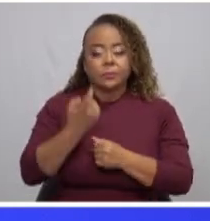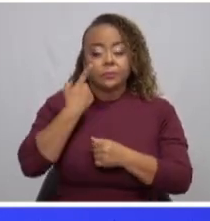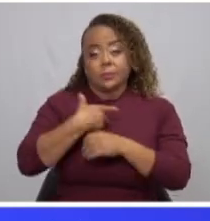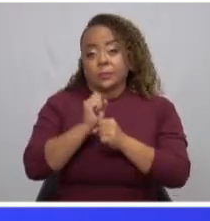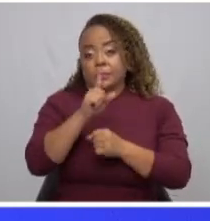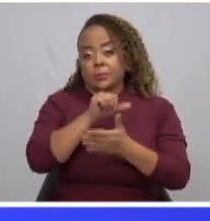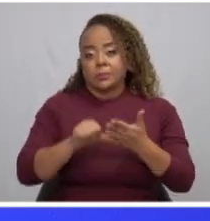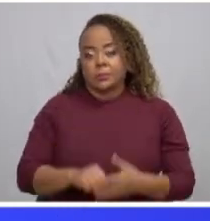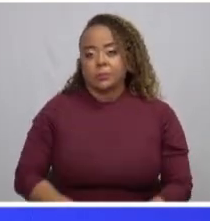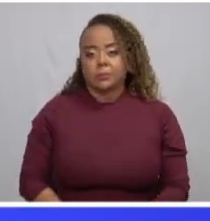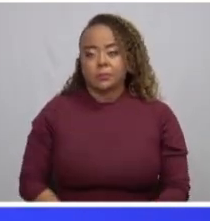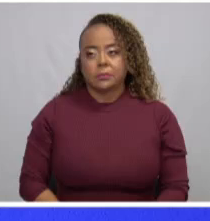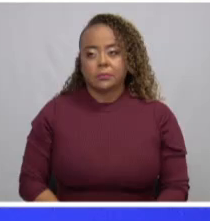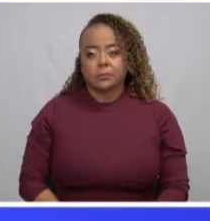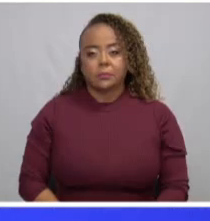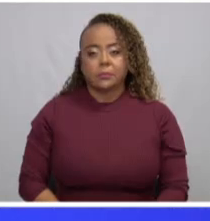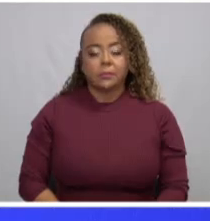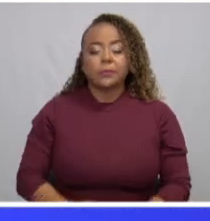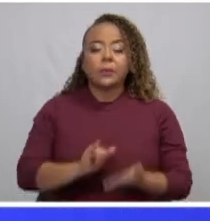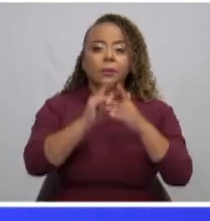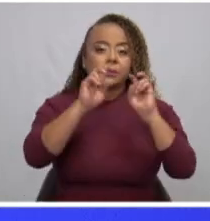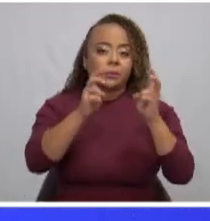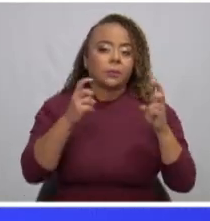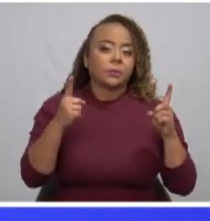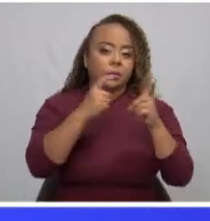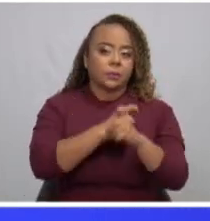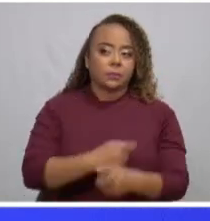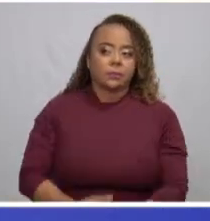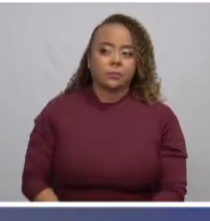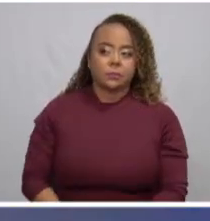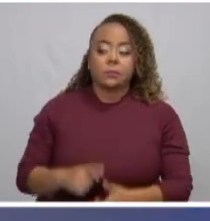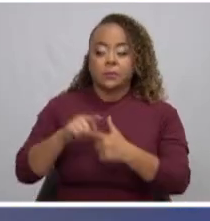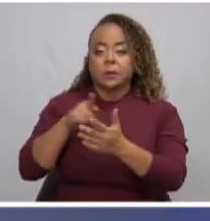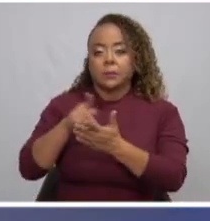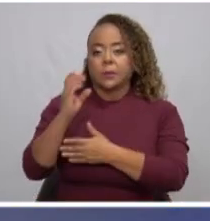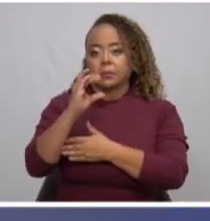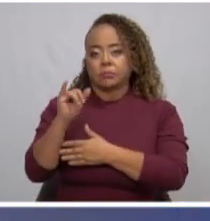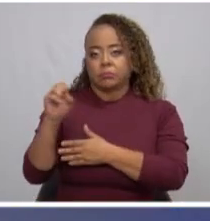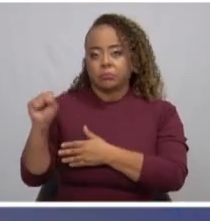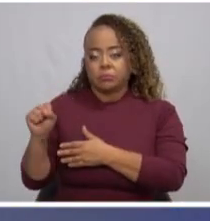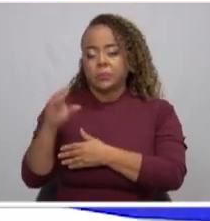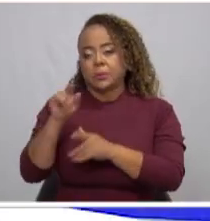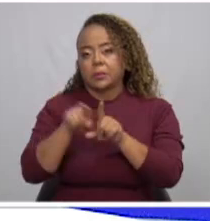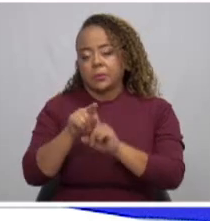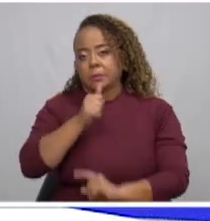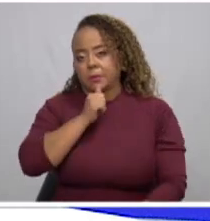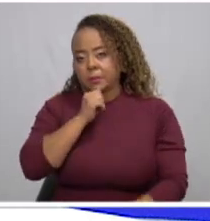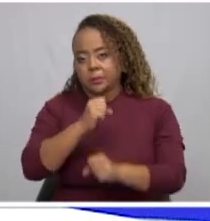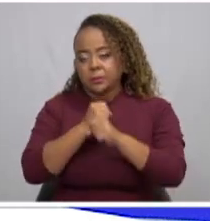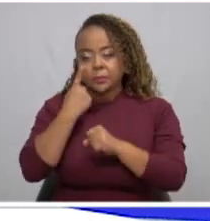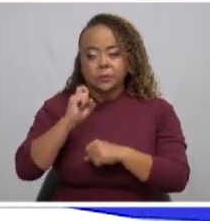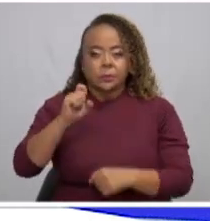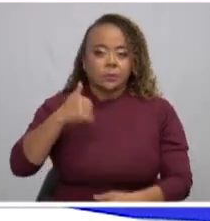hicieran una operación Entonces es un tema muy complicado sí pagan el seguro público y el seguro privado claramente porque está la